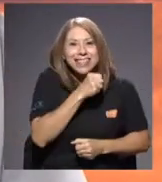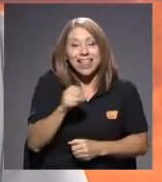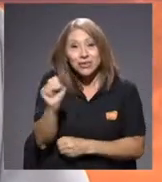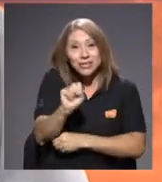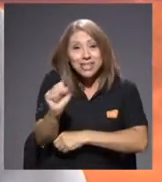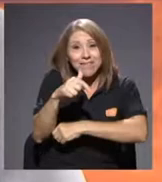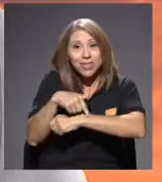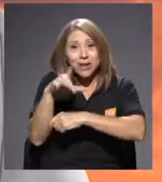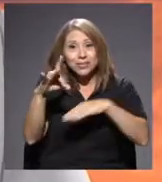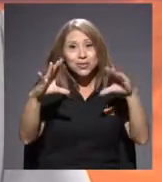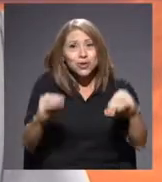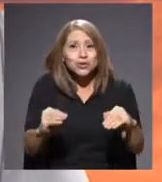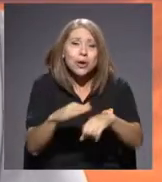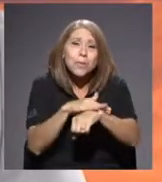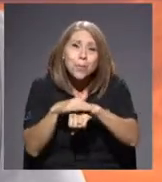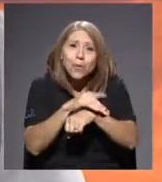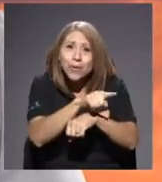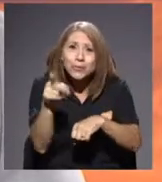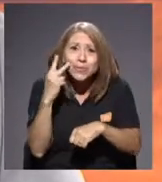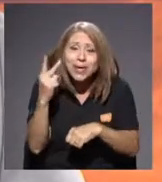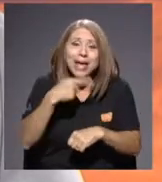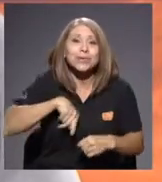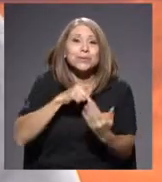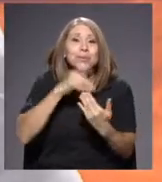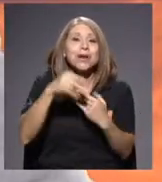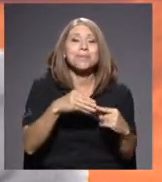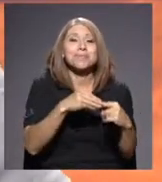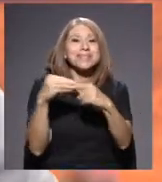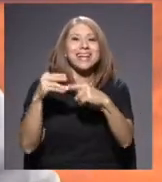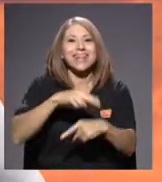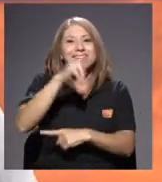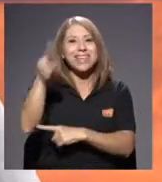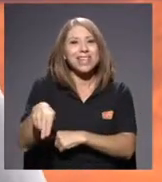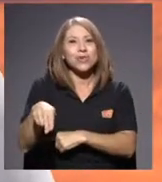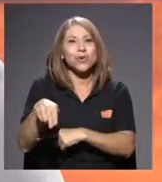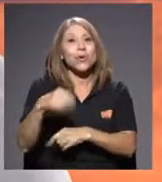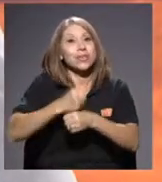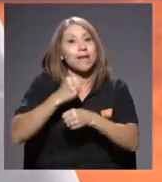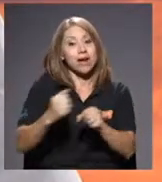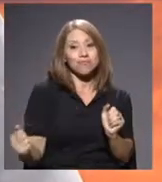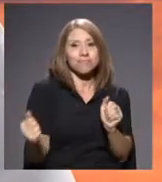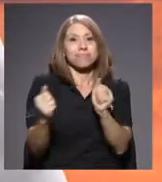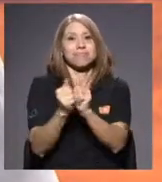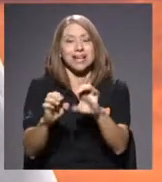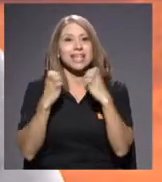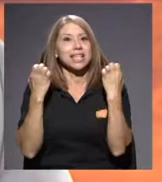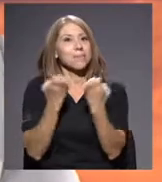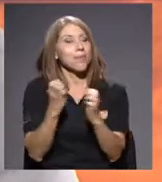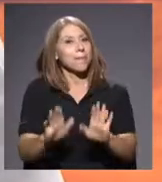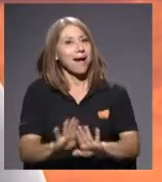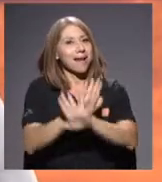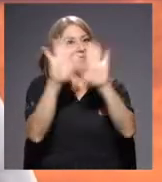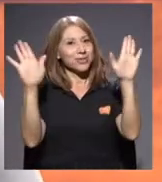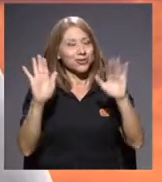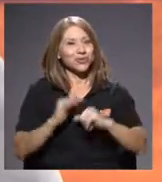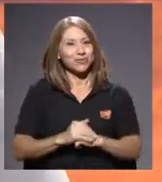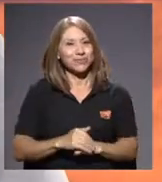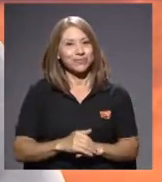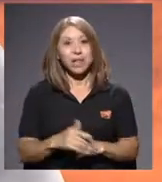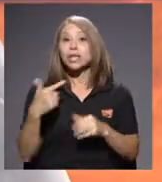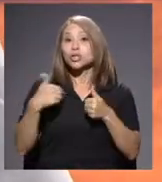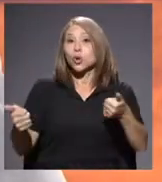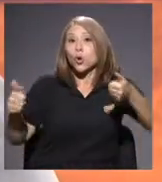pierda, es nuestro especial navideño, un trabajo mancomunado con un equipo maravilloso que tenemos acá en el canal. Yo coincido con